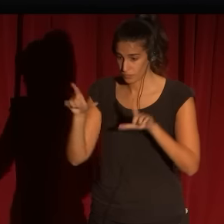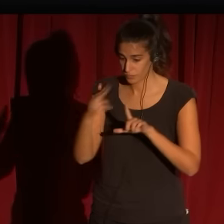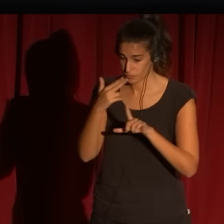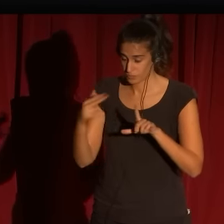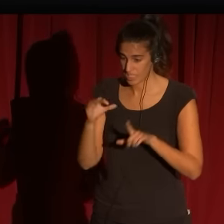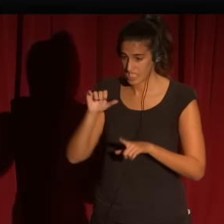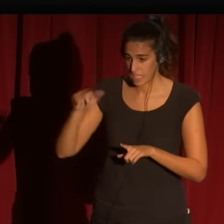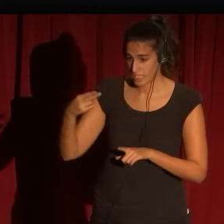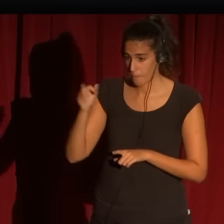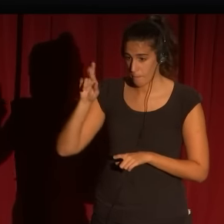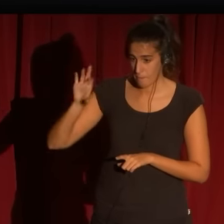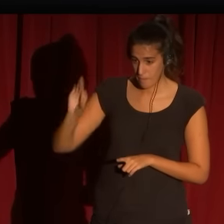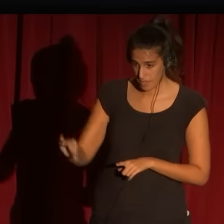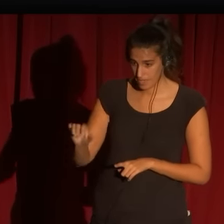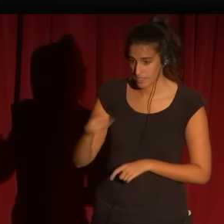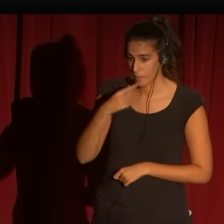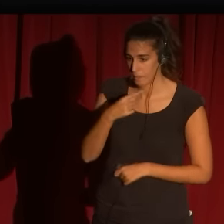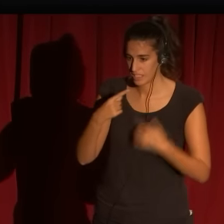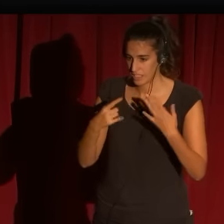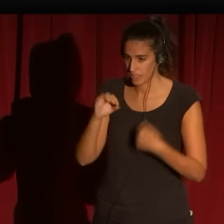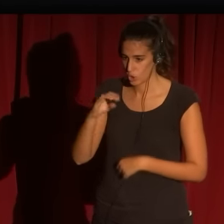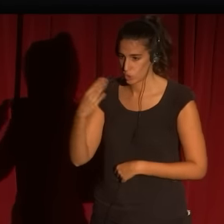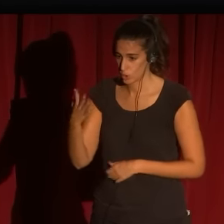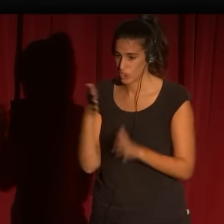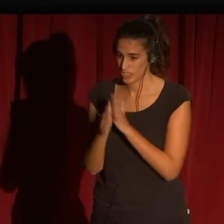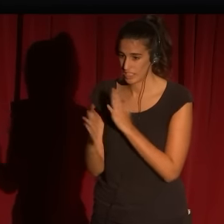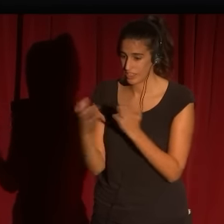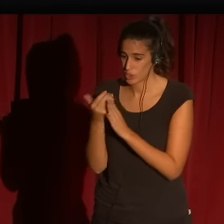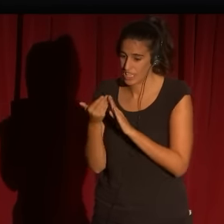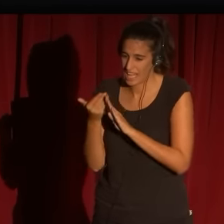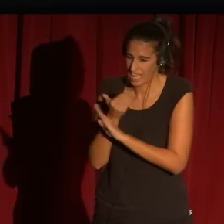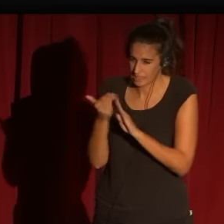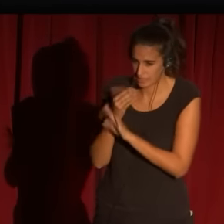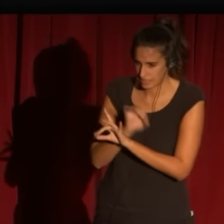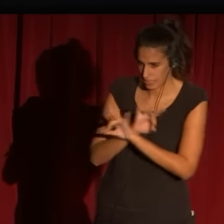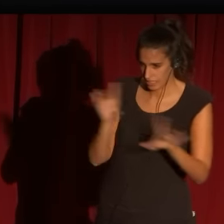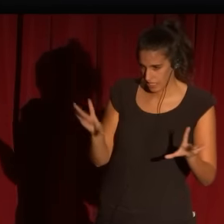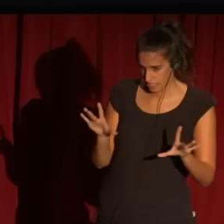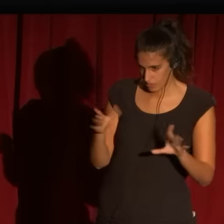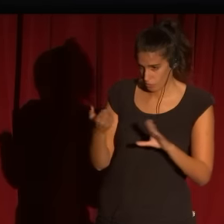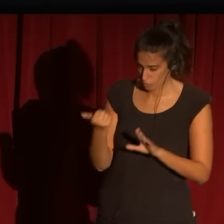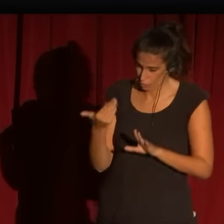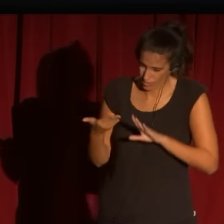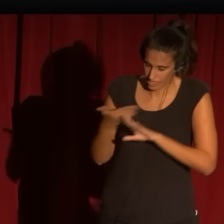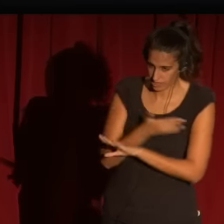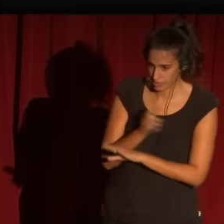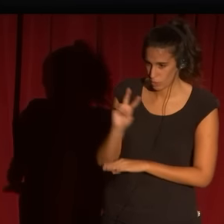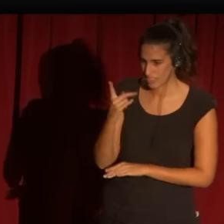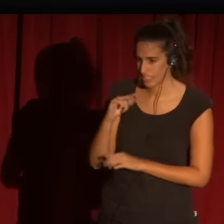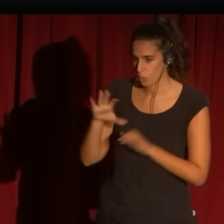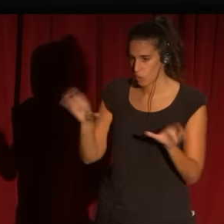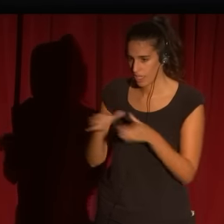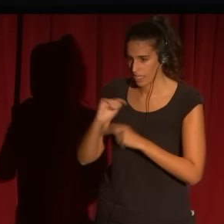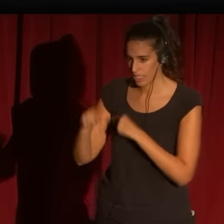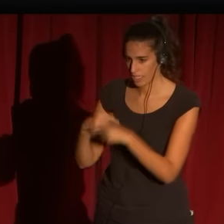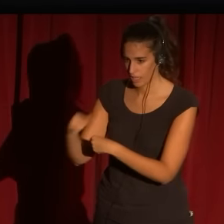Sas es un cuadro que tiene la fecha de 1604 todos ellos por lo tanto son un poquito antes que clara paters que pertenece a la segunda generación